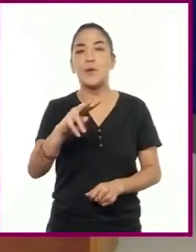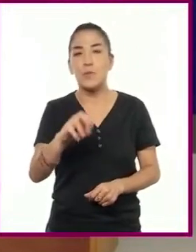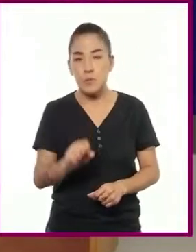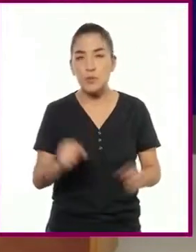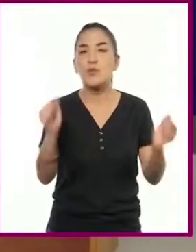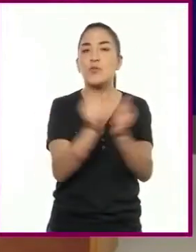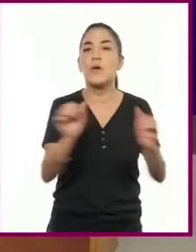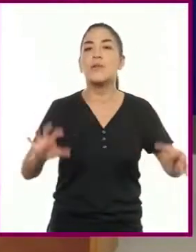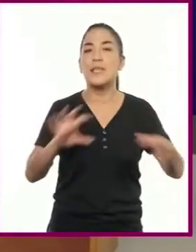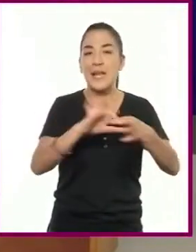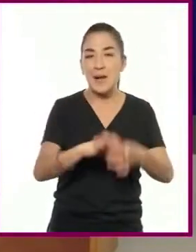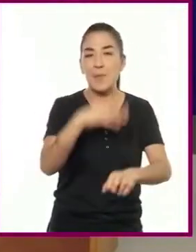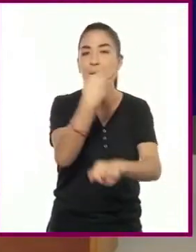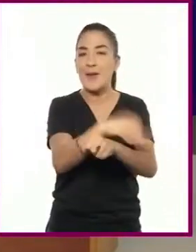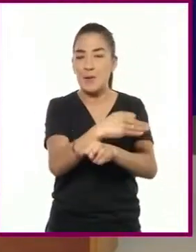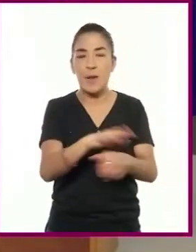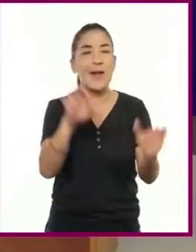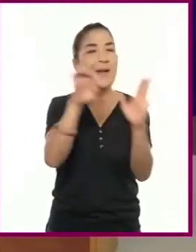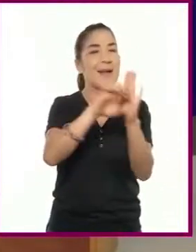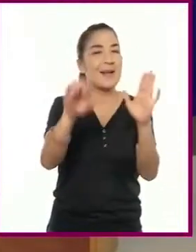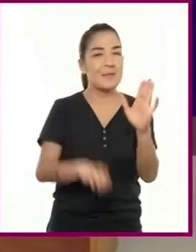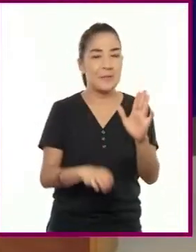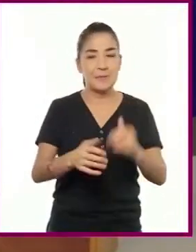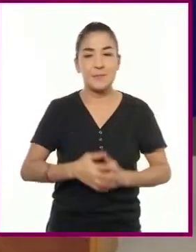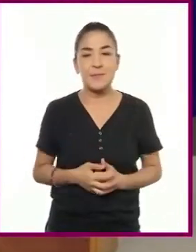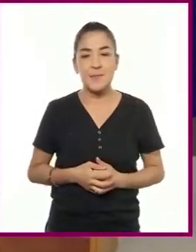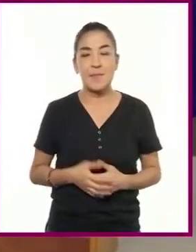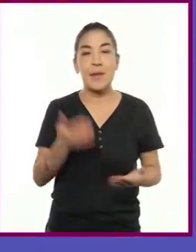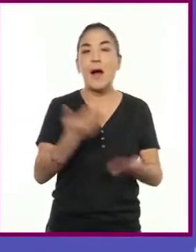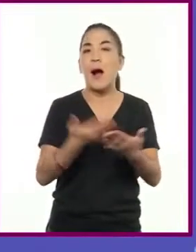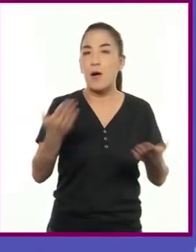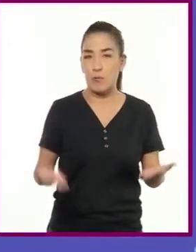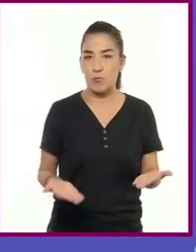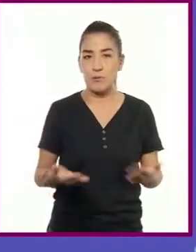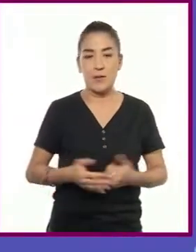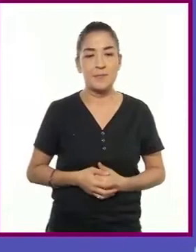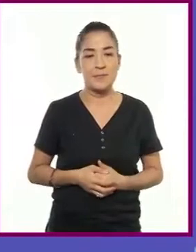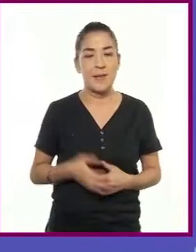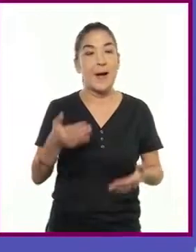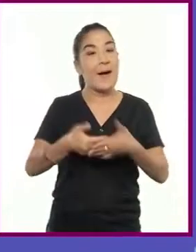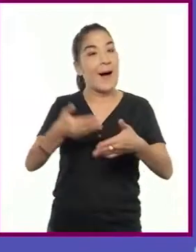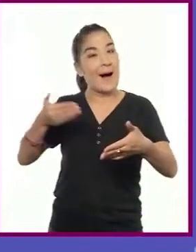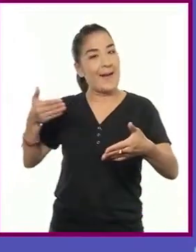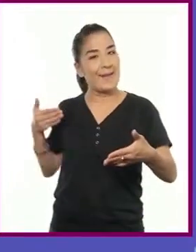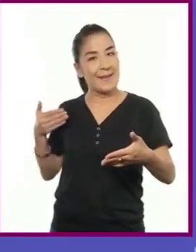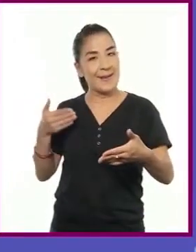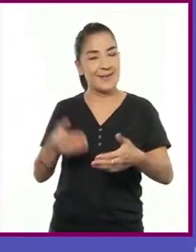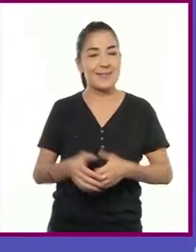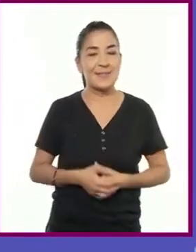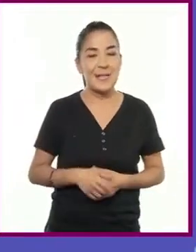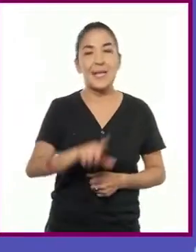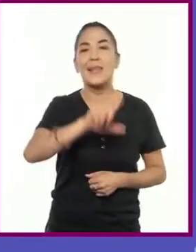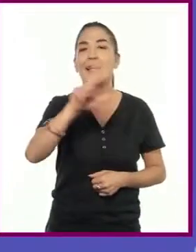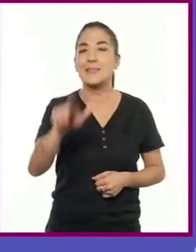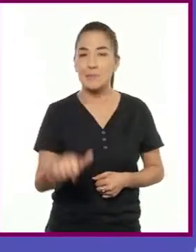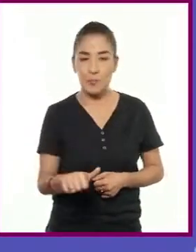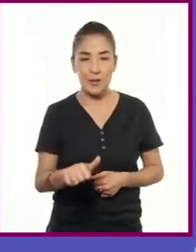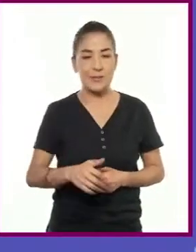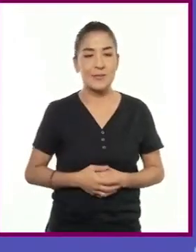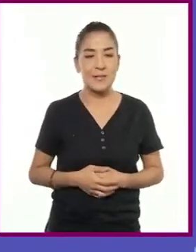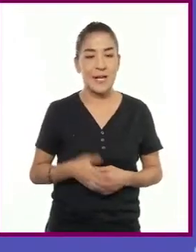conectores temporales. Por ejemplo, ahora, antes,